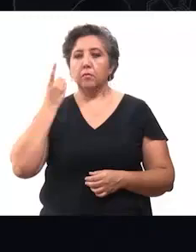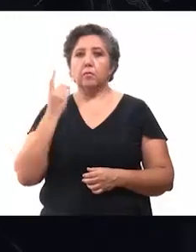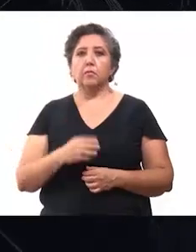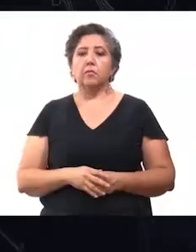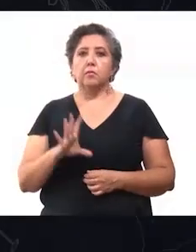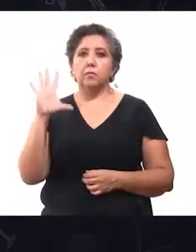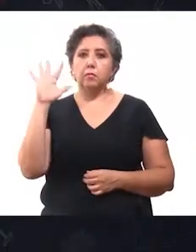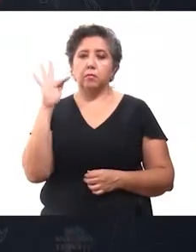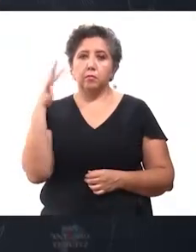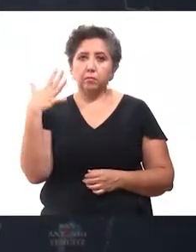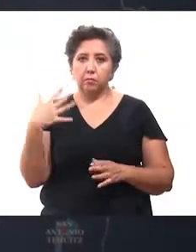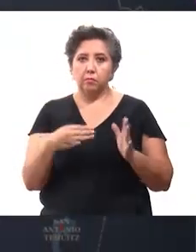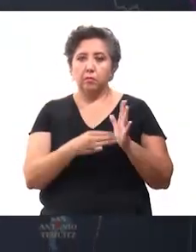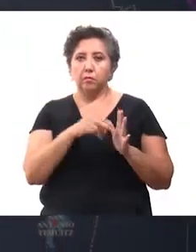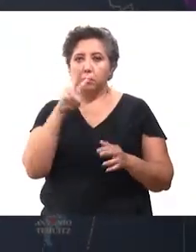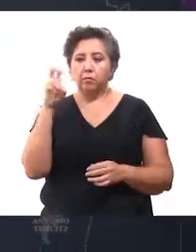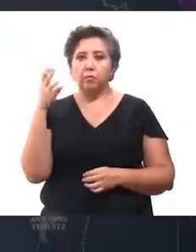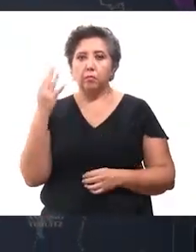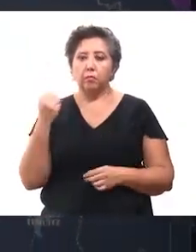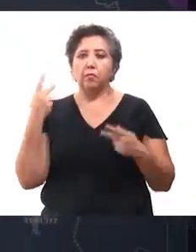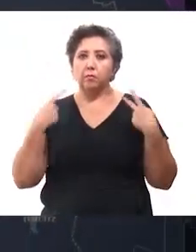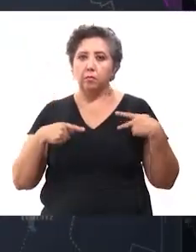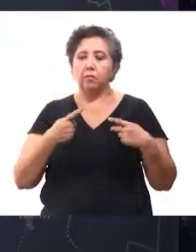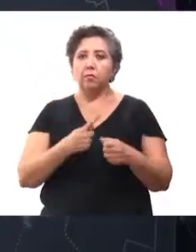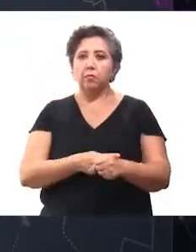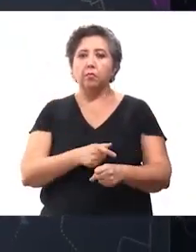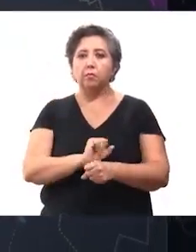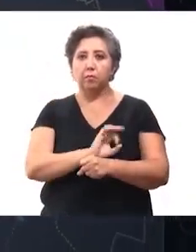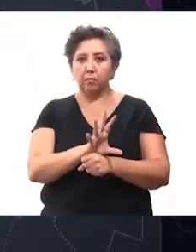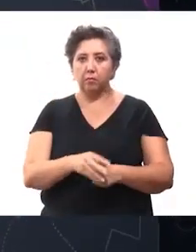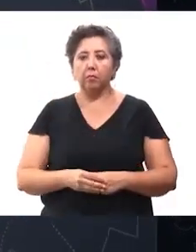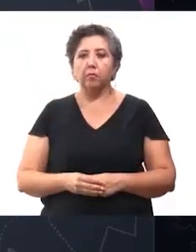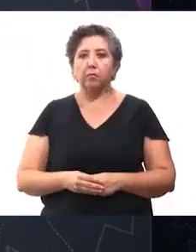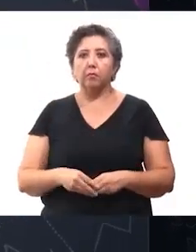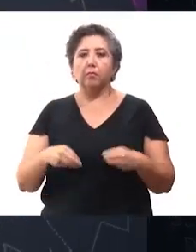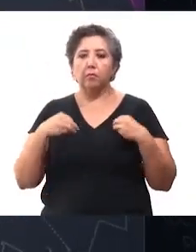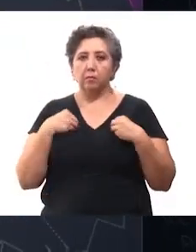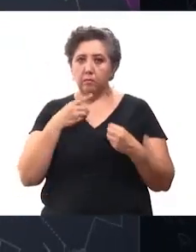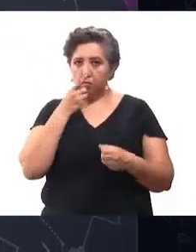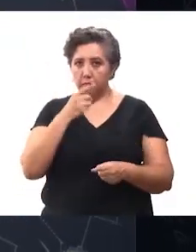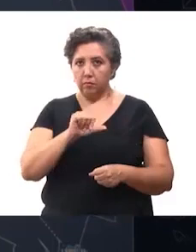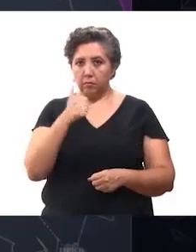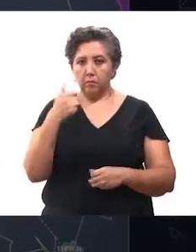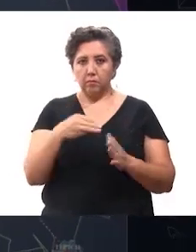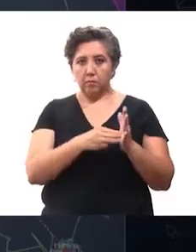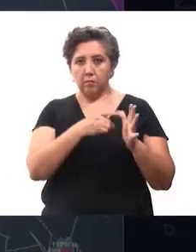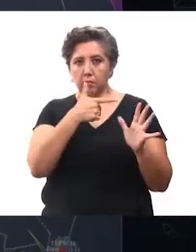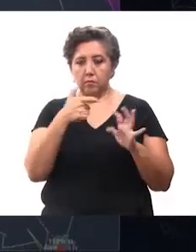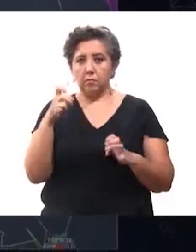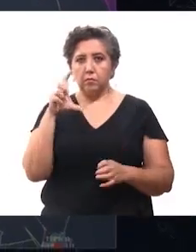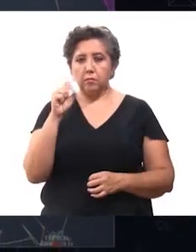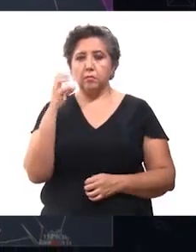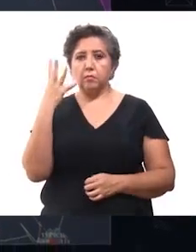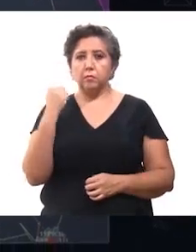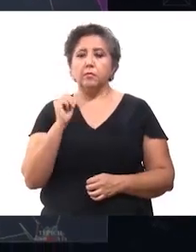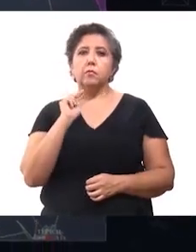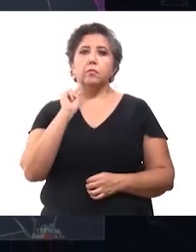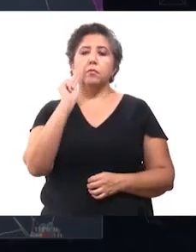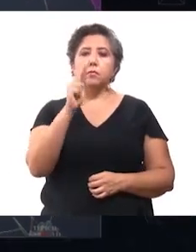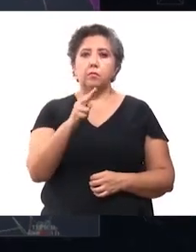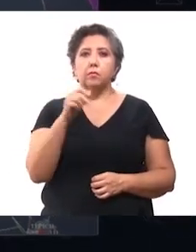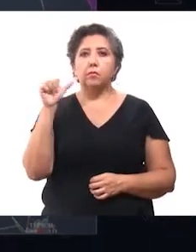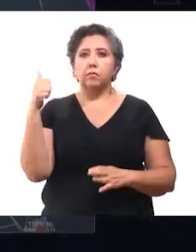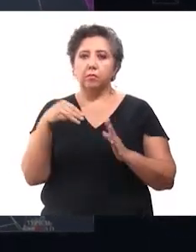diagnosticado 45.209 personas contagiadas de coronavirus que viven en 11.729 en la zona